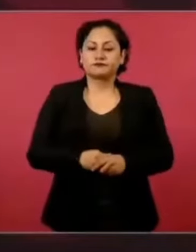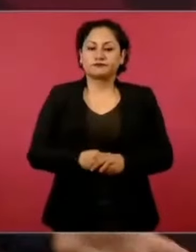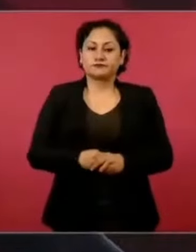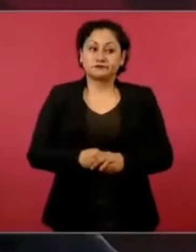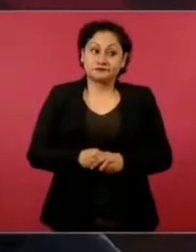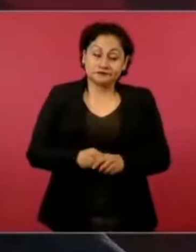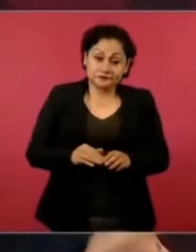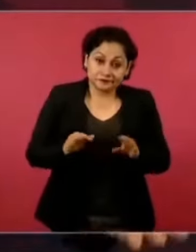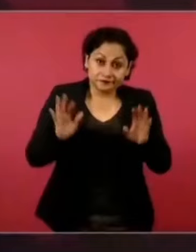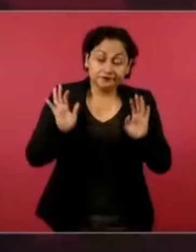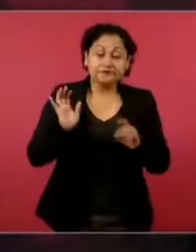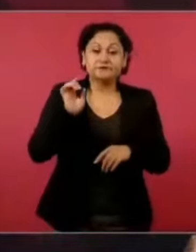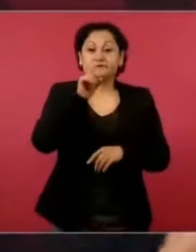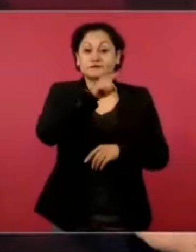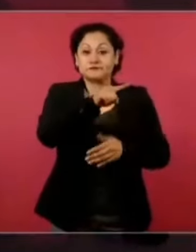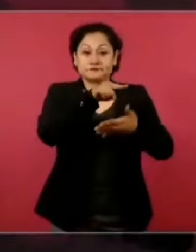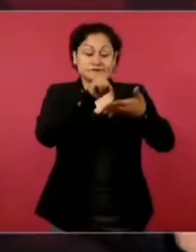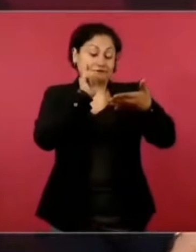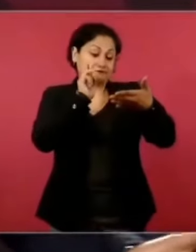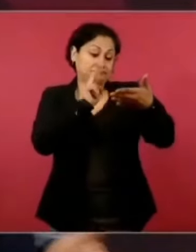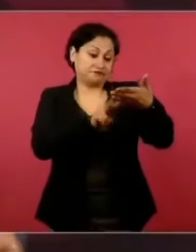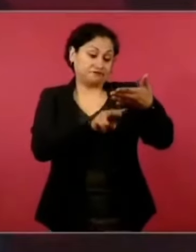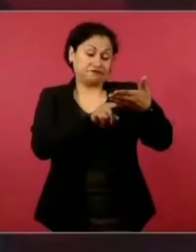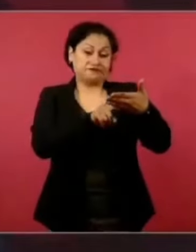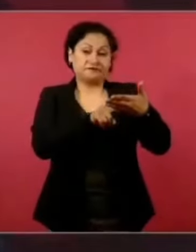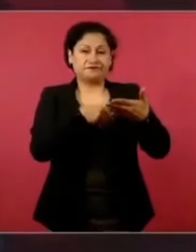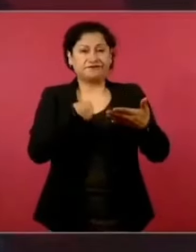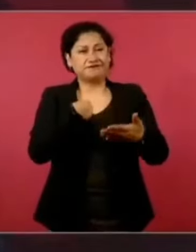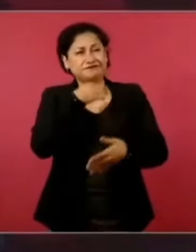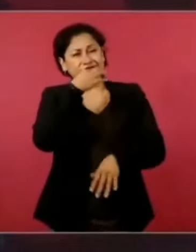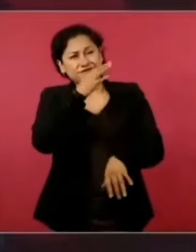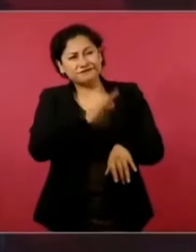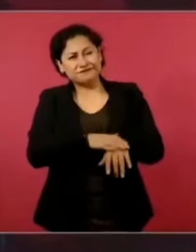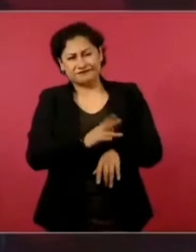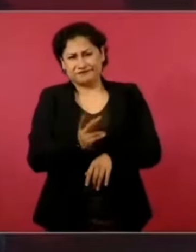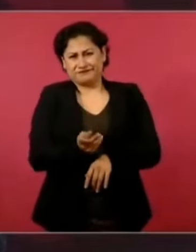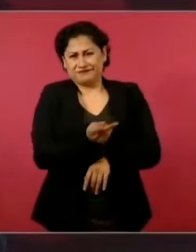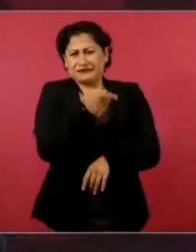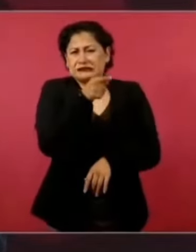¿Y por qué les preocupa tanto si